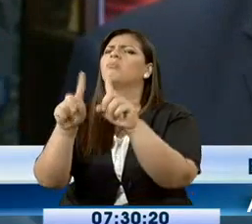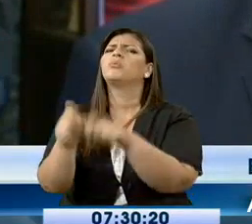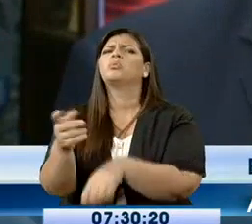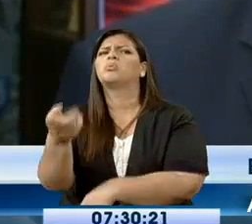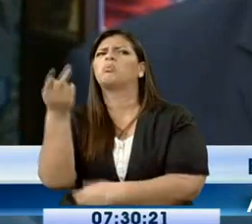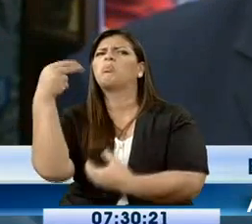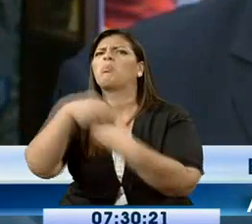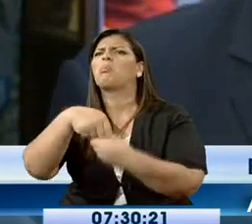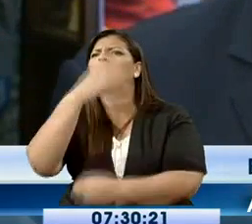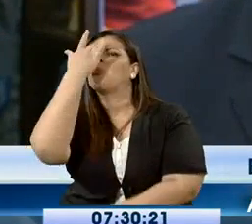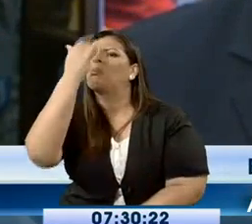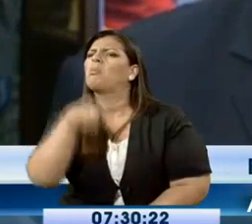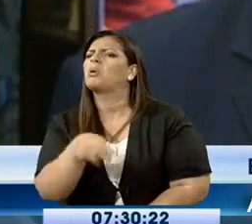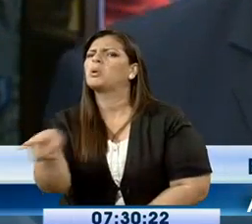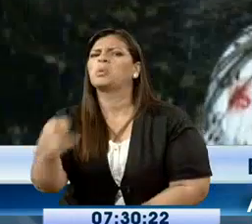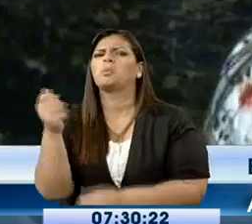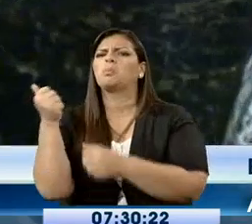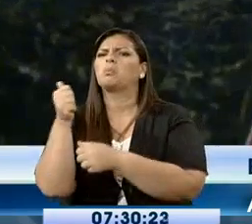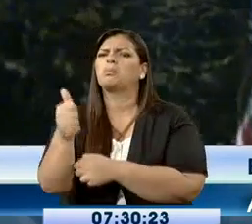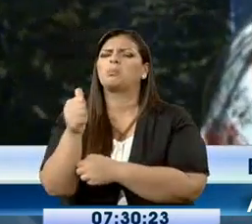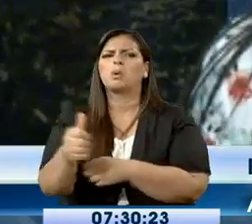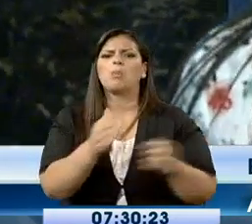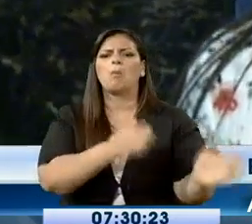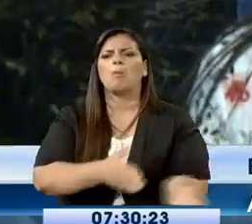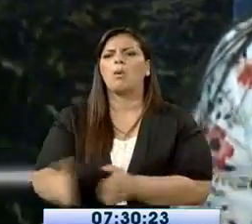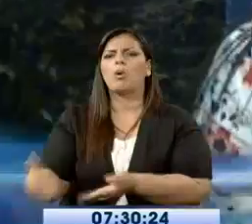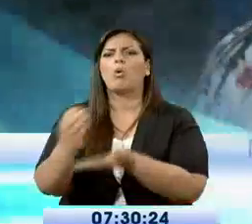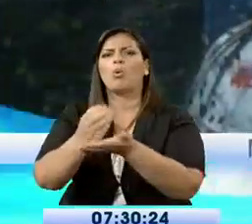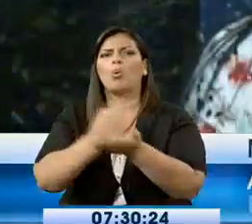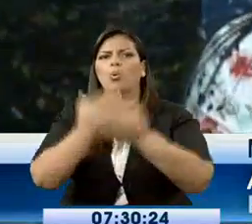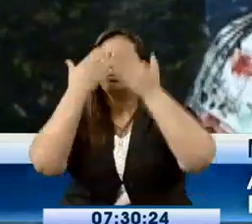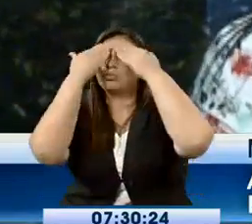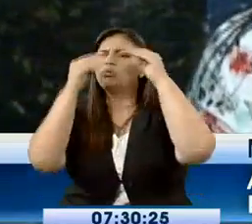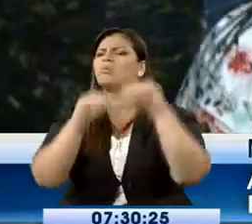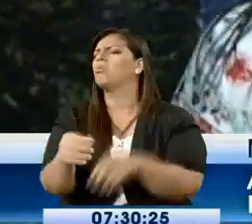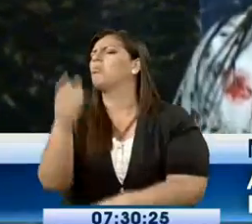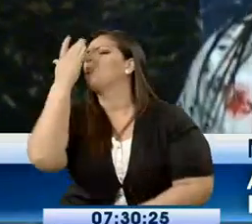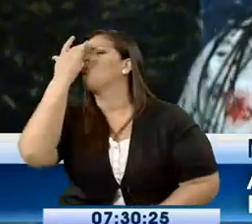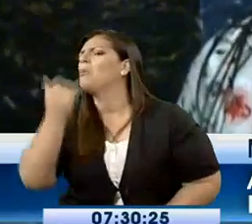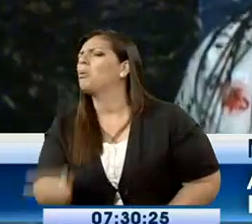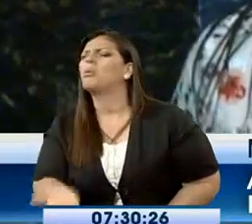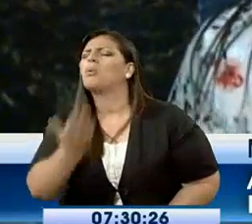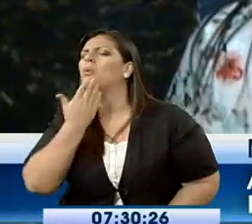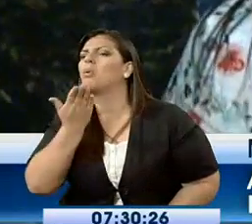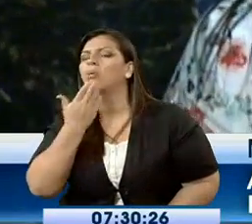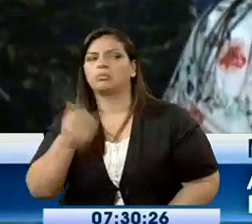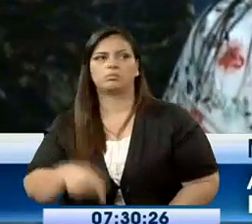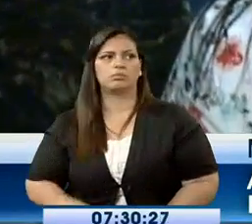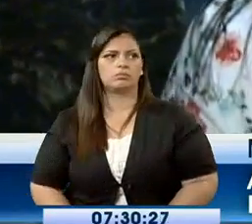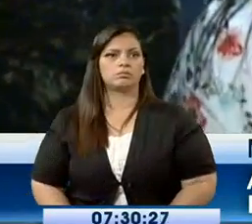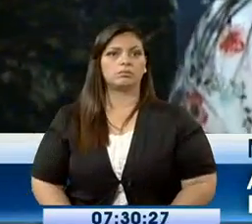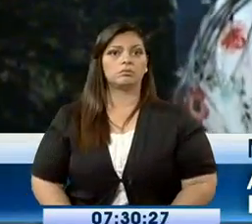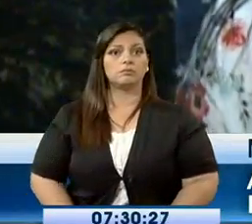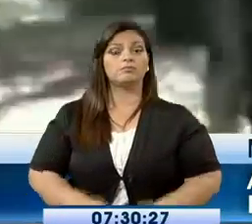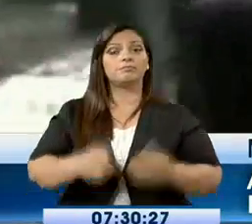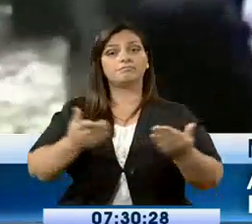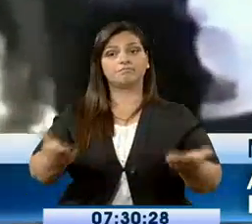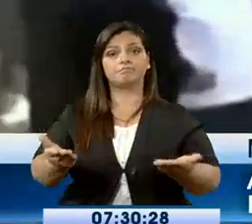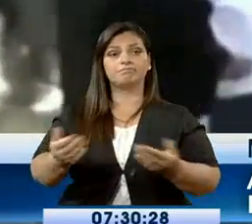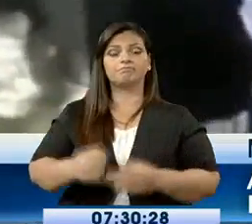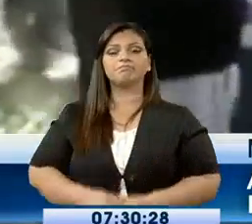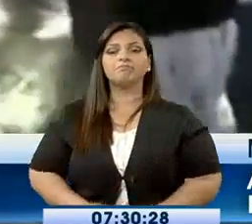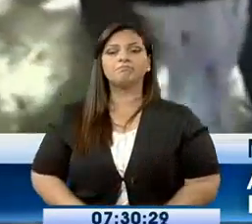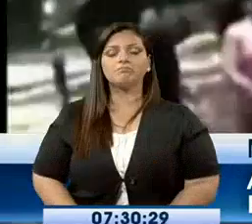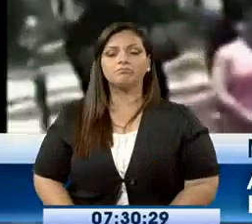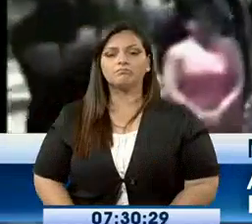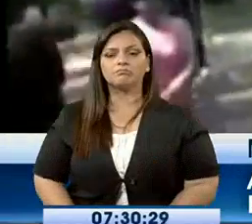se planificó los cursos de capacitación. Aunque dentro de país defienden la actuación de Collaguazo y dicen que después de las explicaciones dadas por él, queda claro